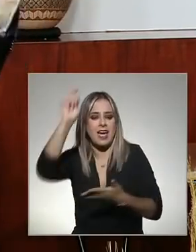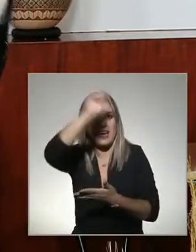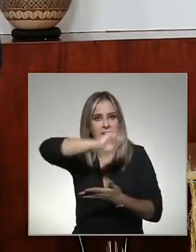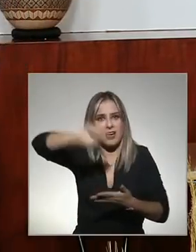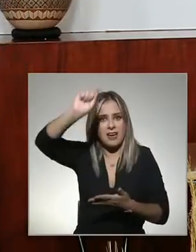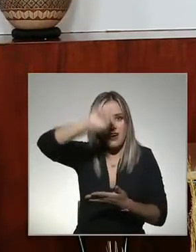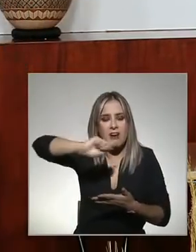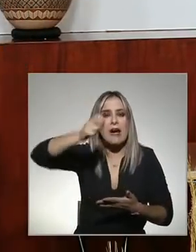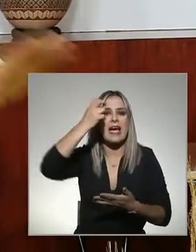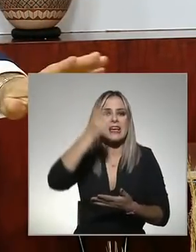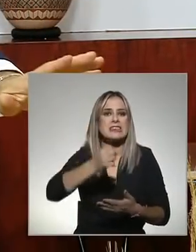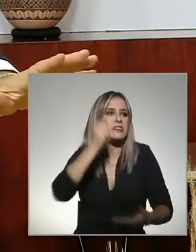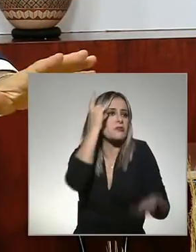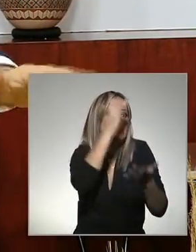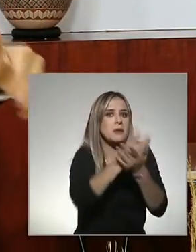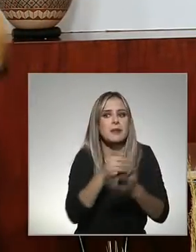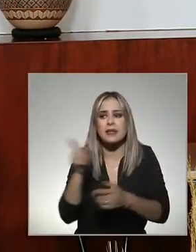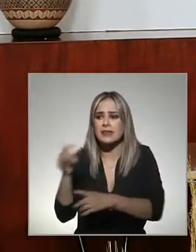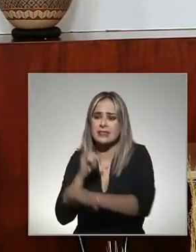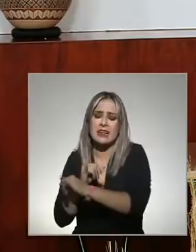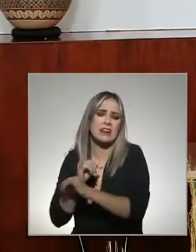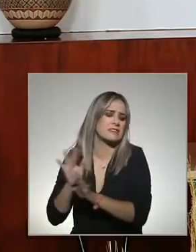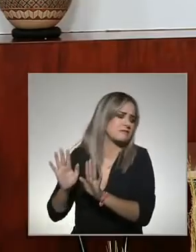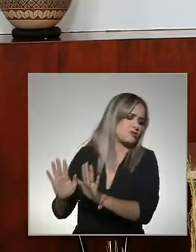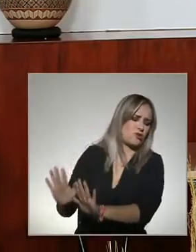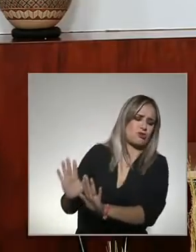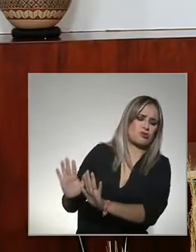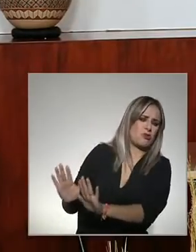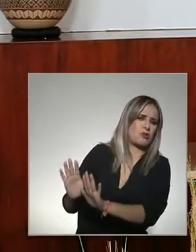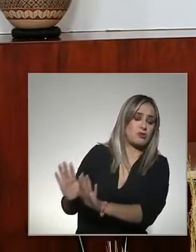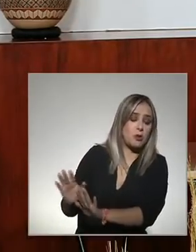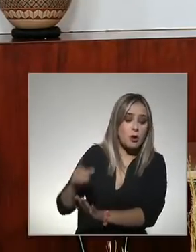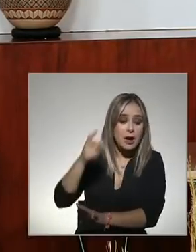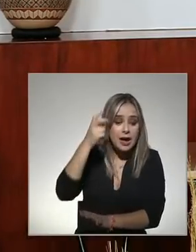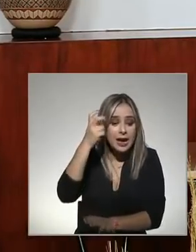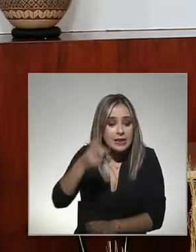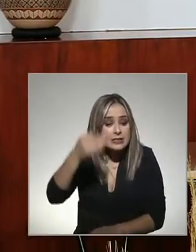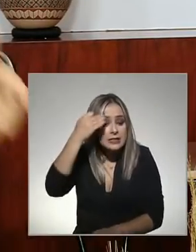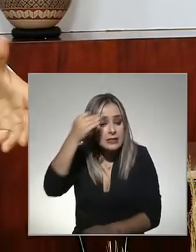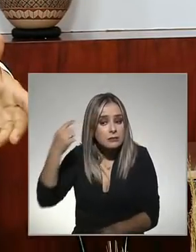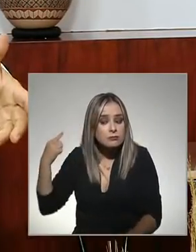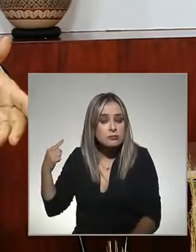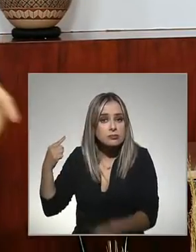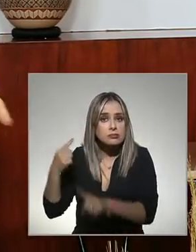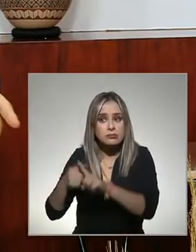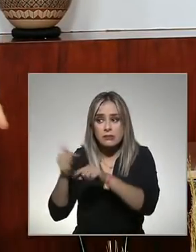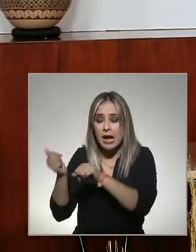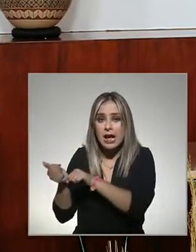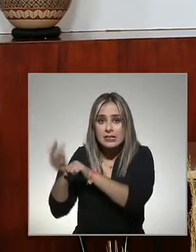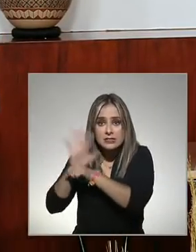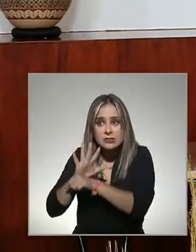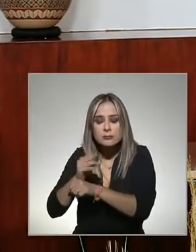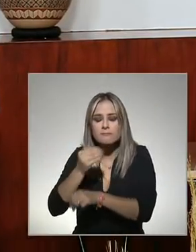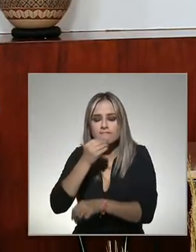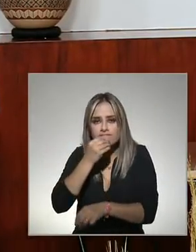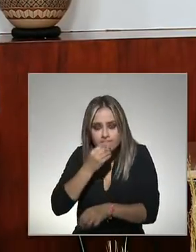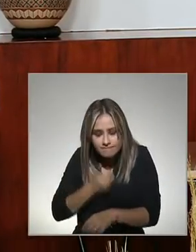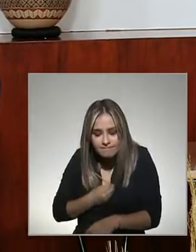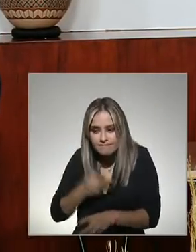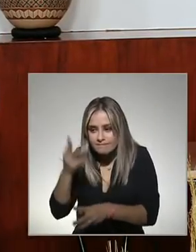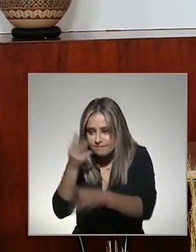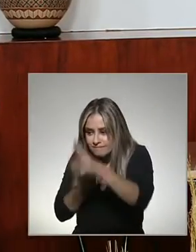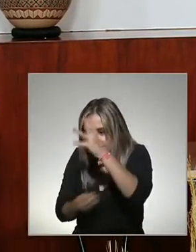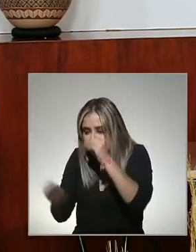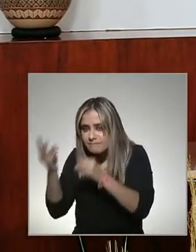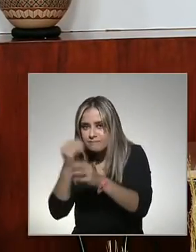plumogis. Y no le entraban, ahora se vieron forzados y bueno, eso llegó para quedarse. Eso es un aspecto que hay